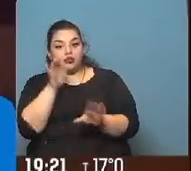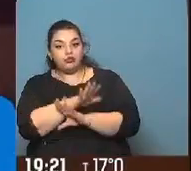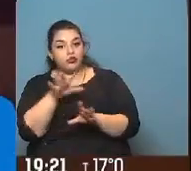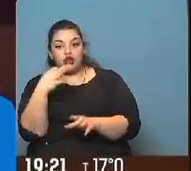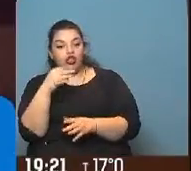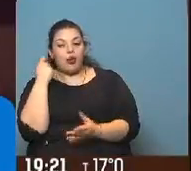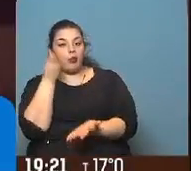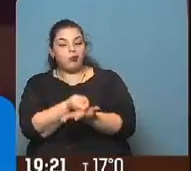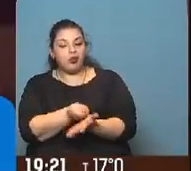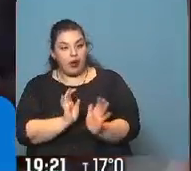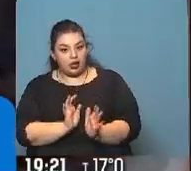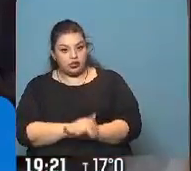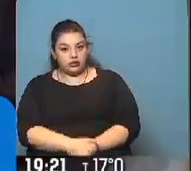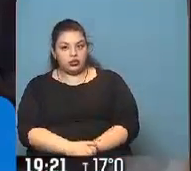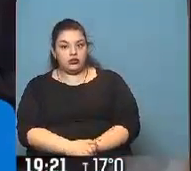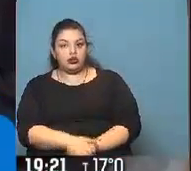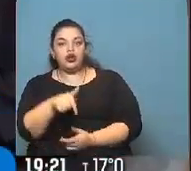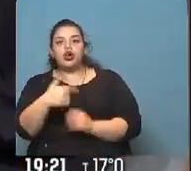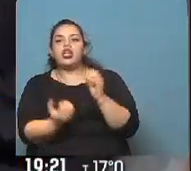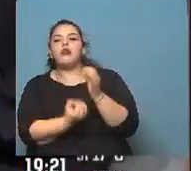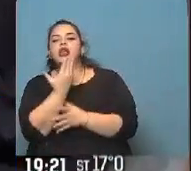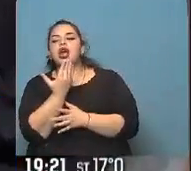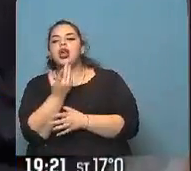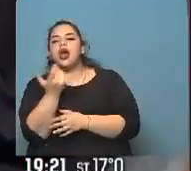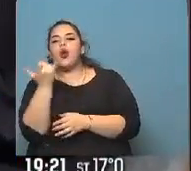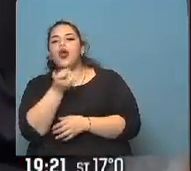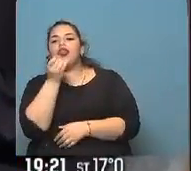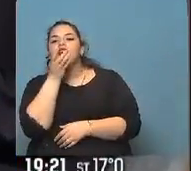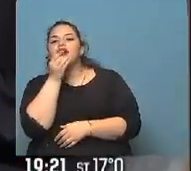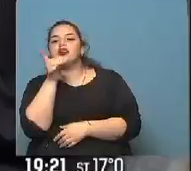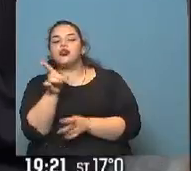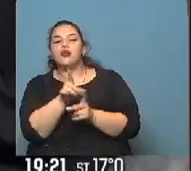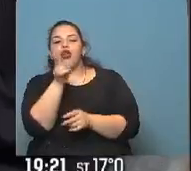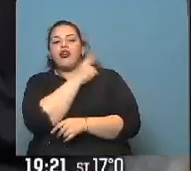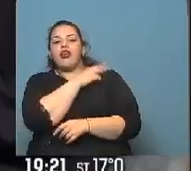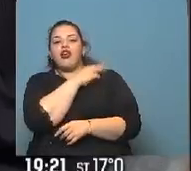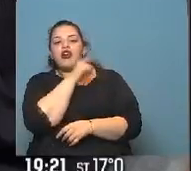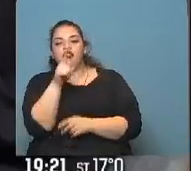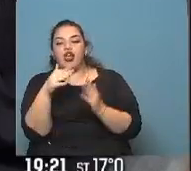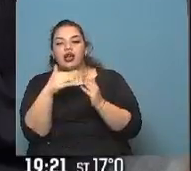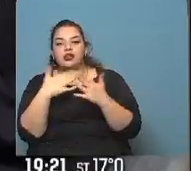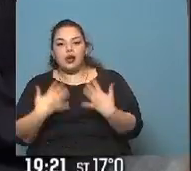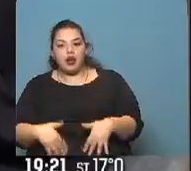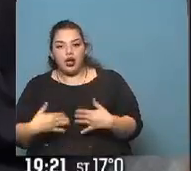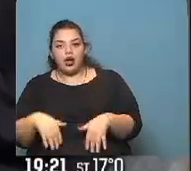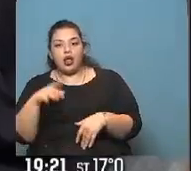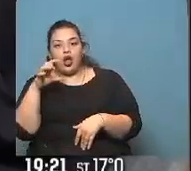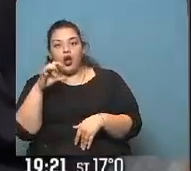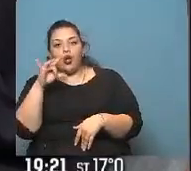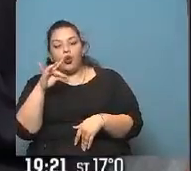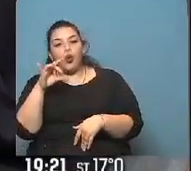deuda esta mañana sonaron muy fuerte las declaraciones del jefe de asesores de la casa blanca larry kudlow